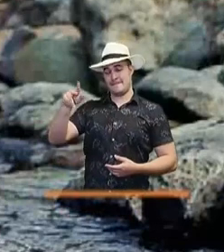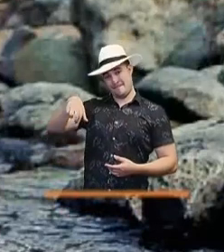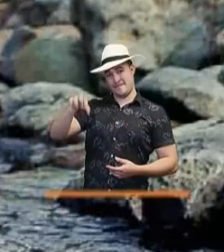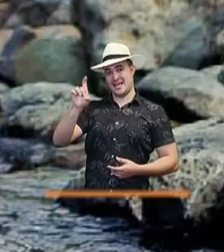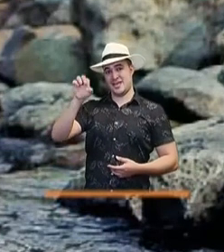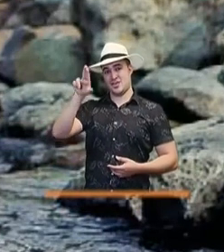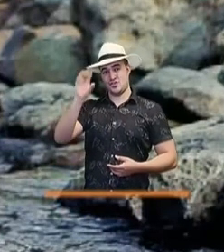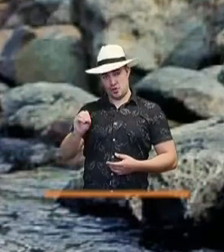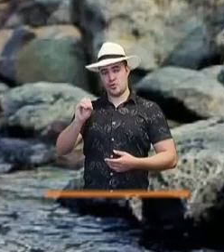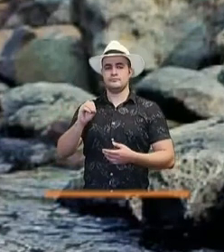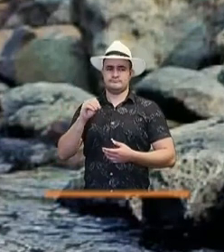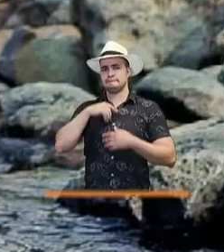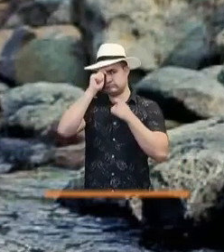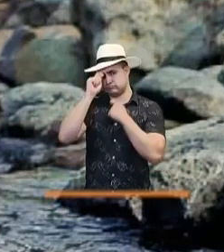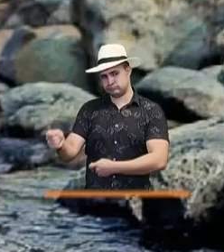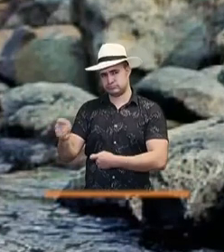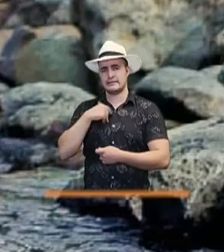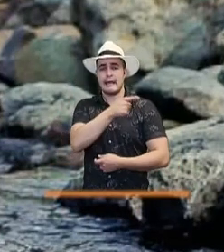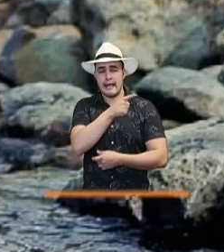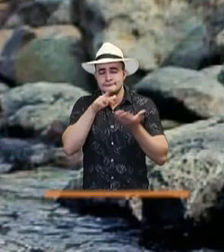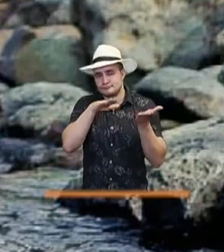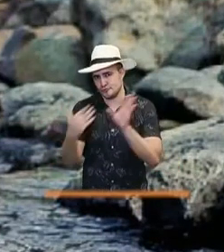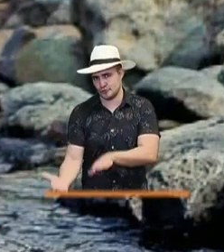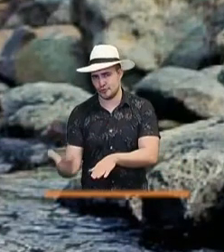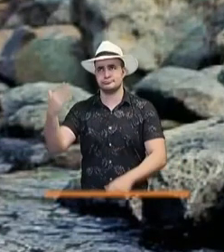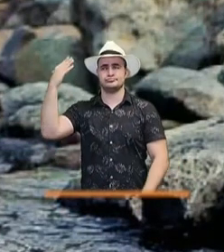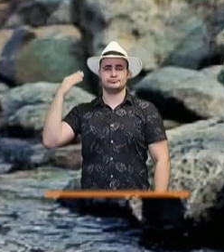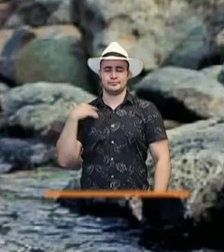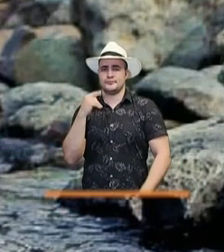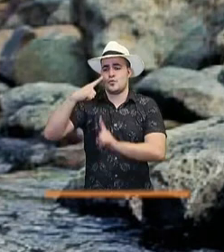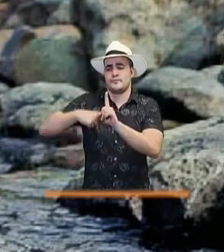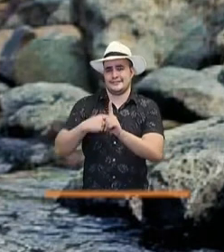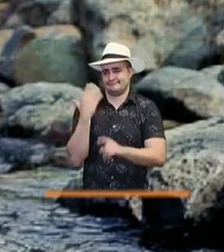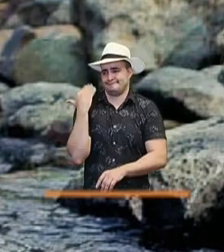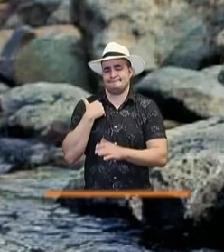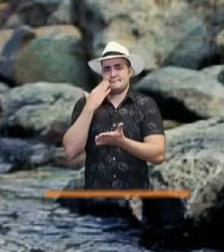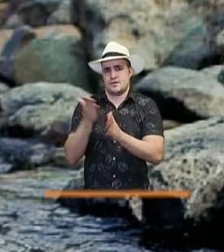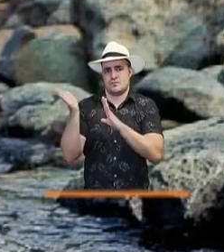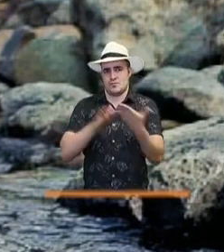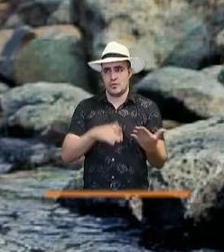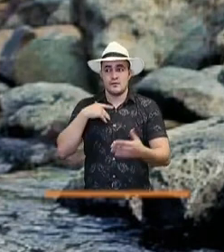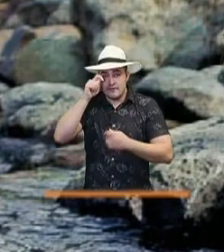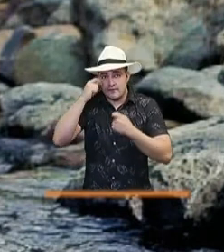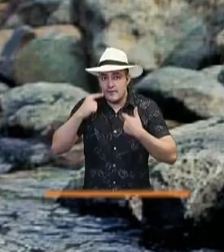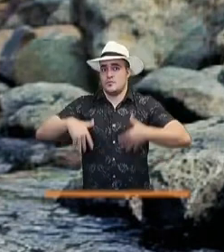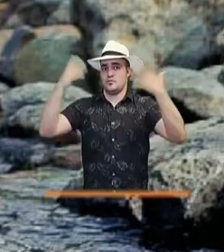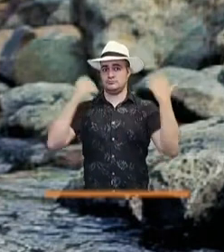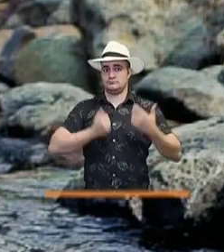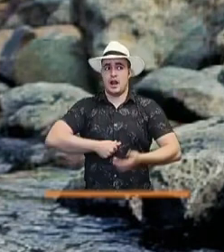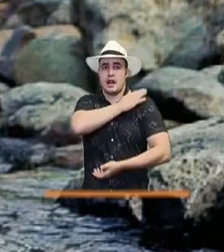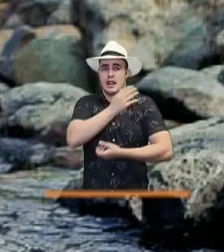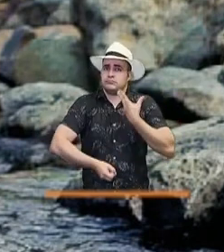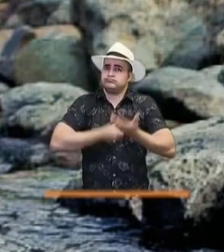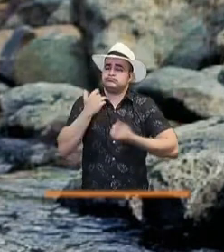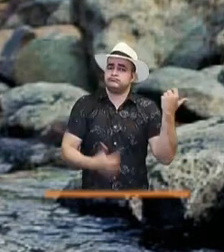en Támesis en 1937 y quien falleció hace apenas un mes. Esto es para recordar su memoria, para saber